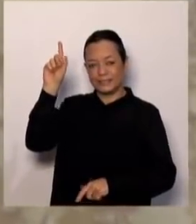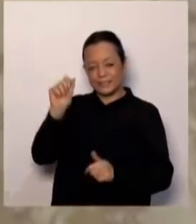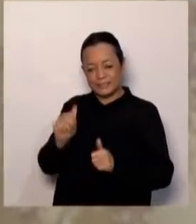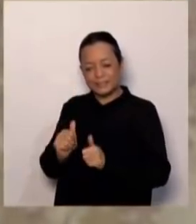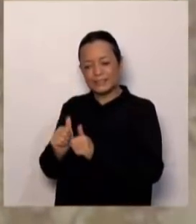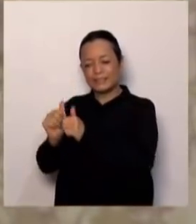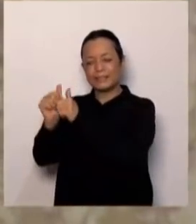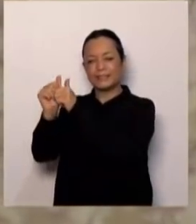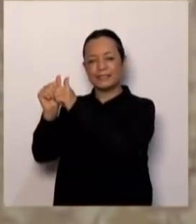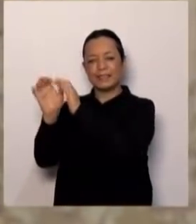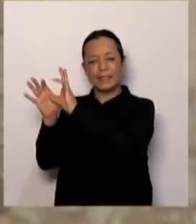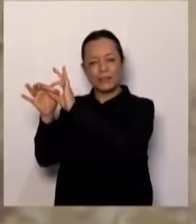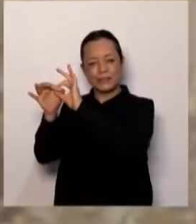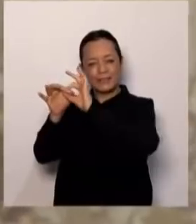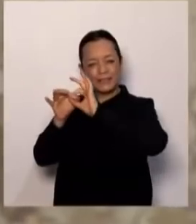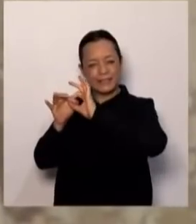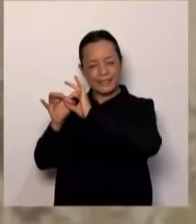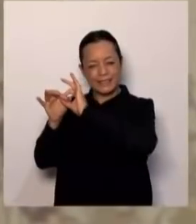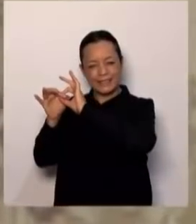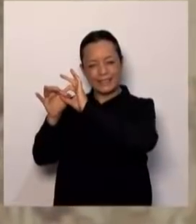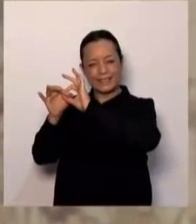junto a ti